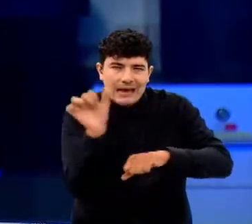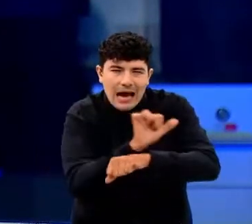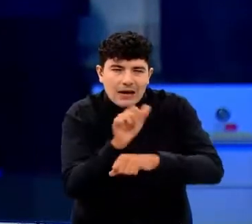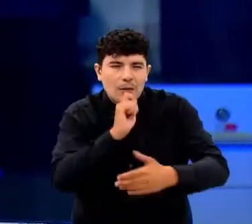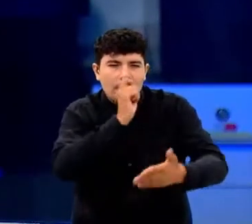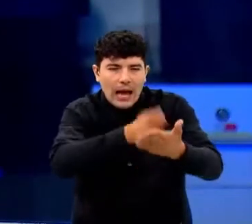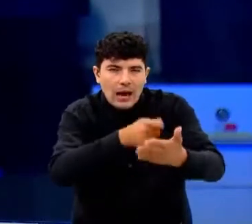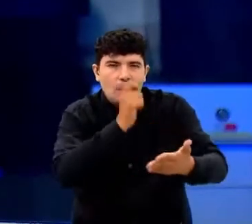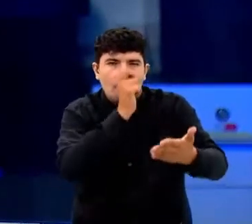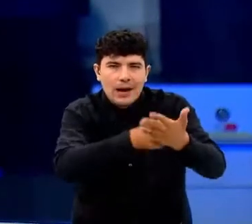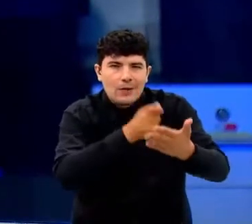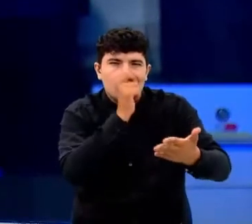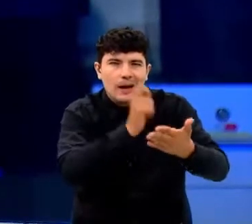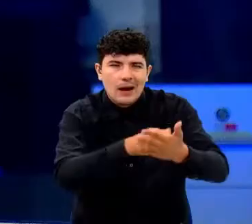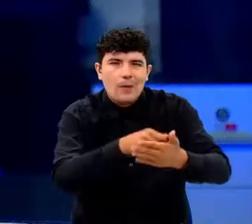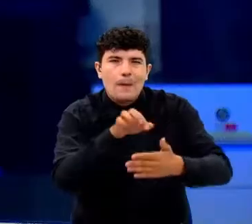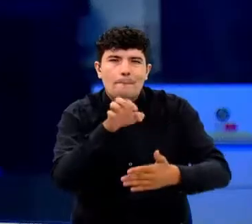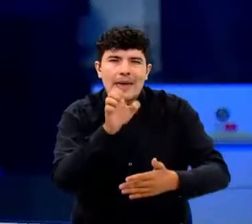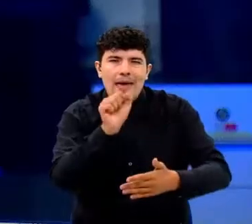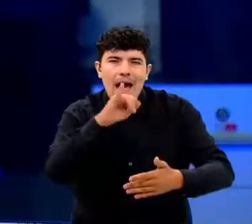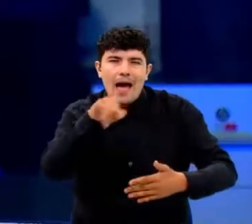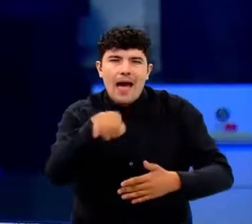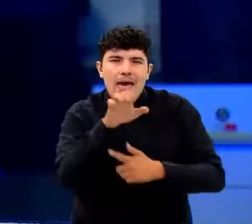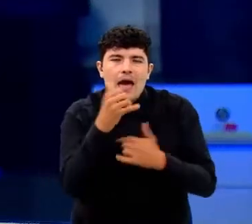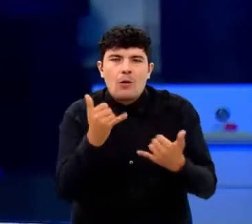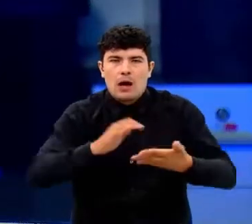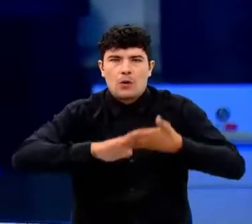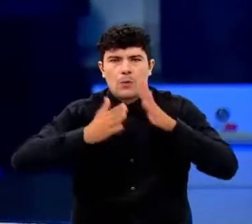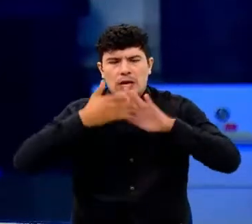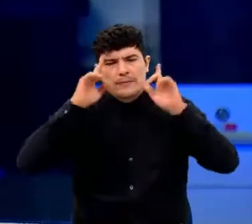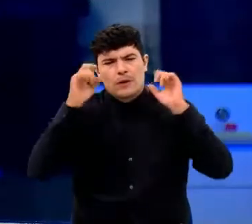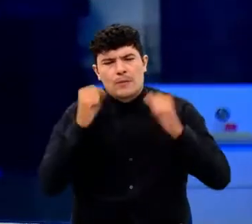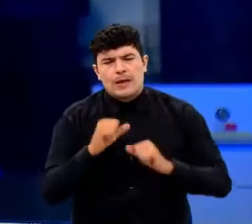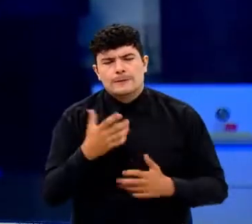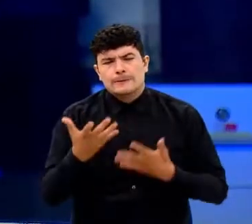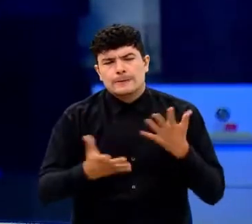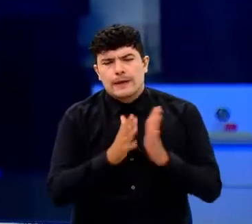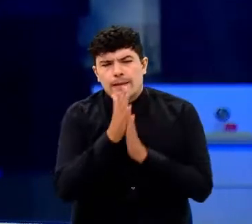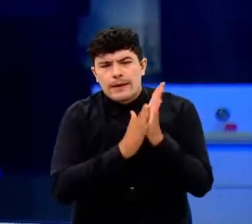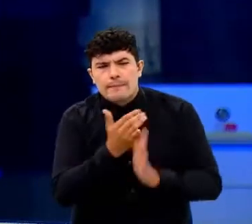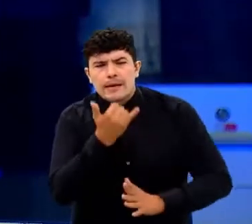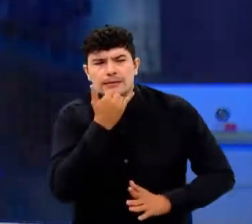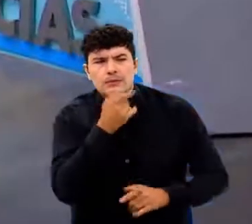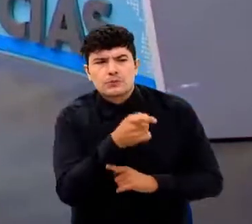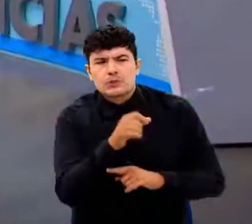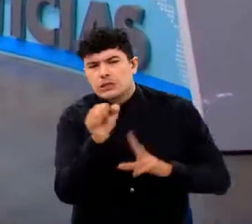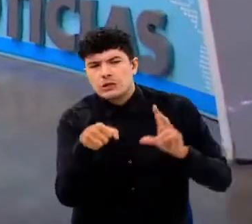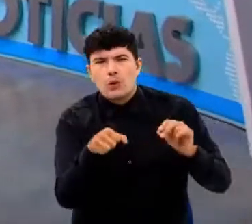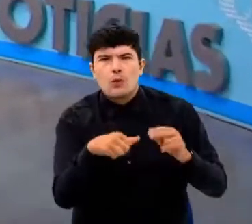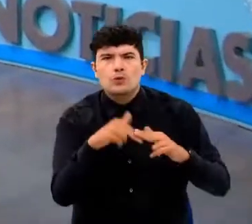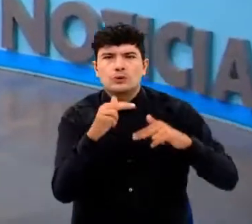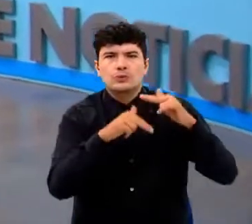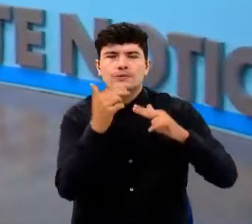cobros. Cristian Ramón se encuentra en el lugar con la información. Cristian, buenas tardes y adelante.